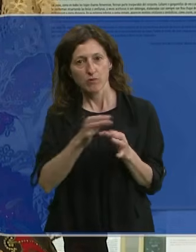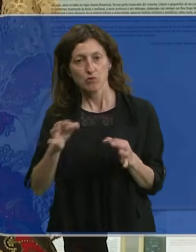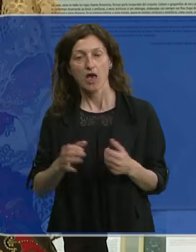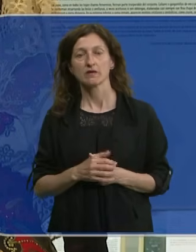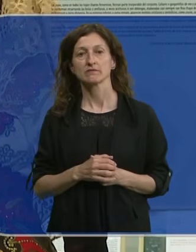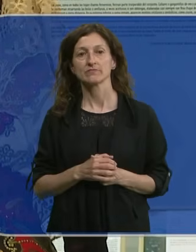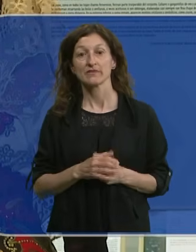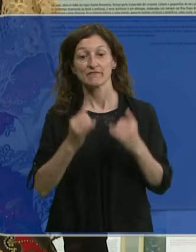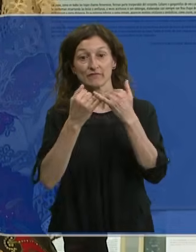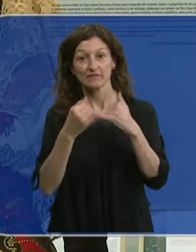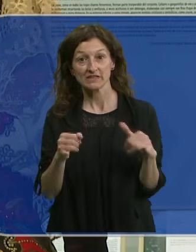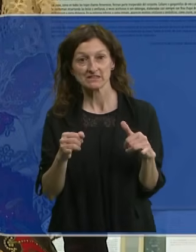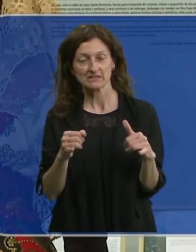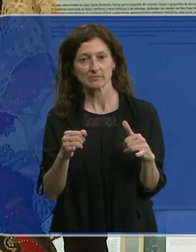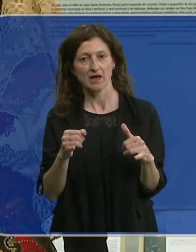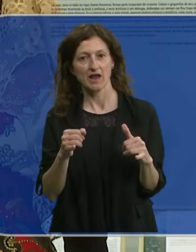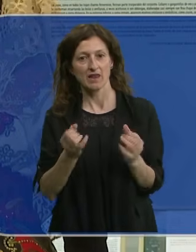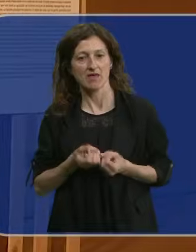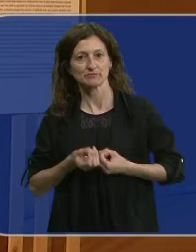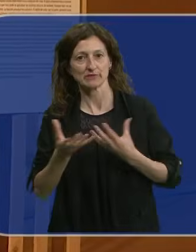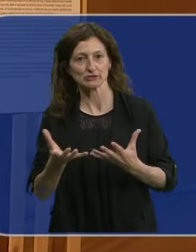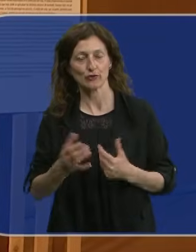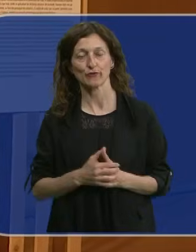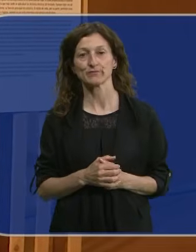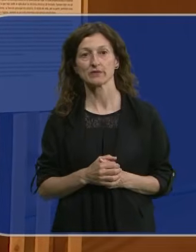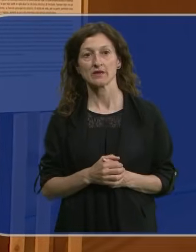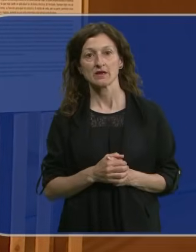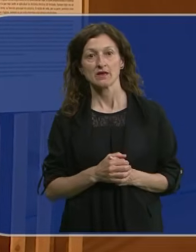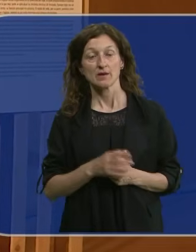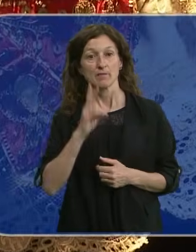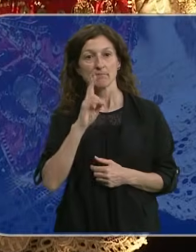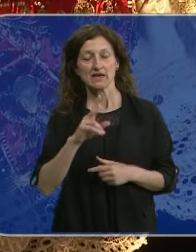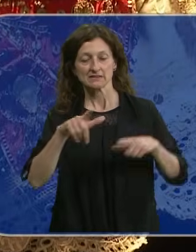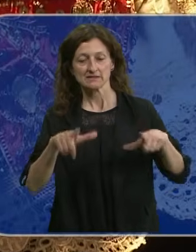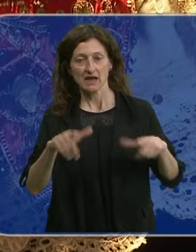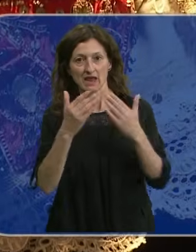y que tiene en este festival una de sus máximas expresiones. Una muestra que podrá verse en